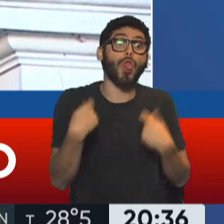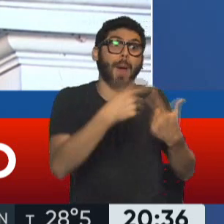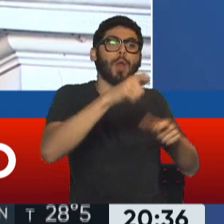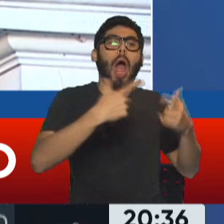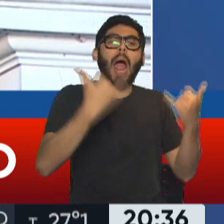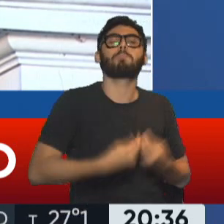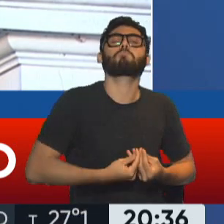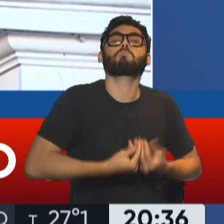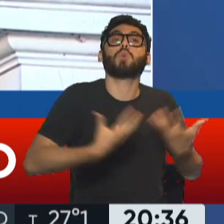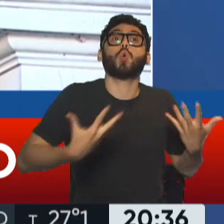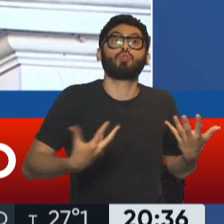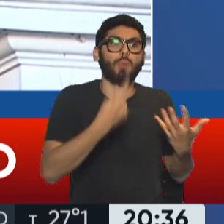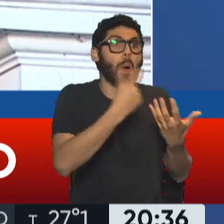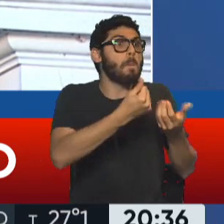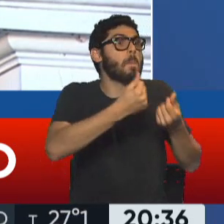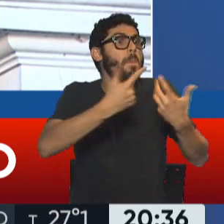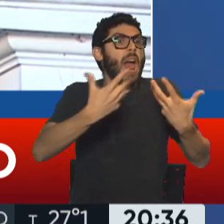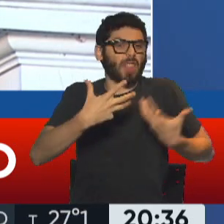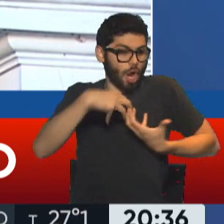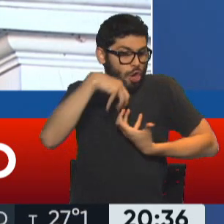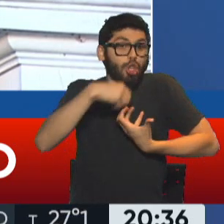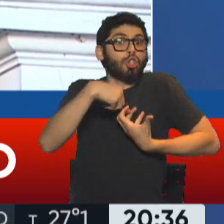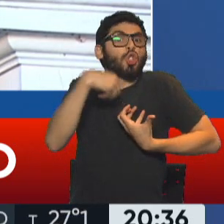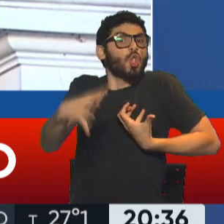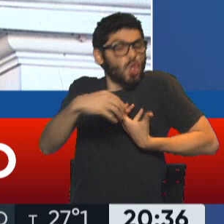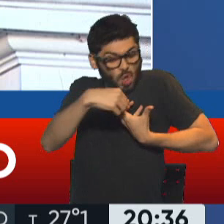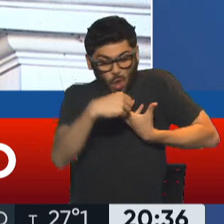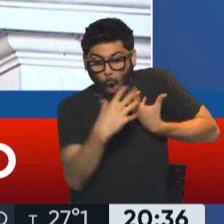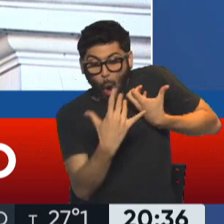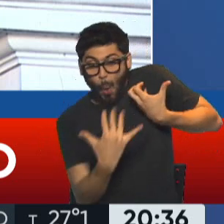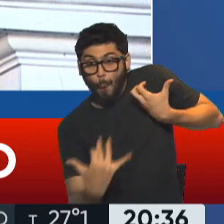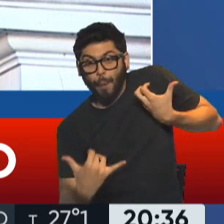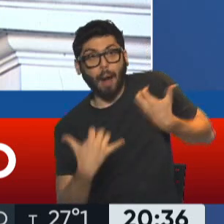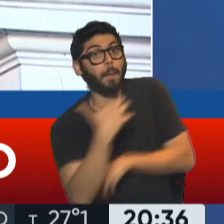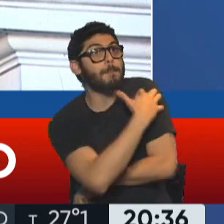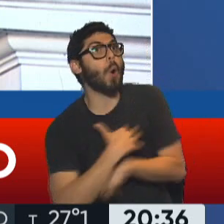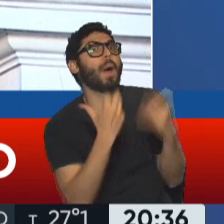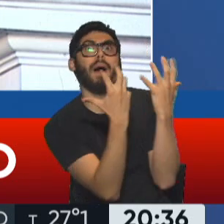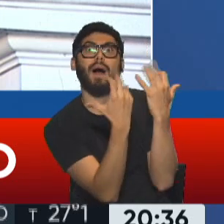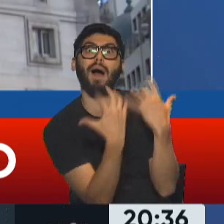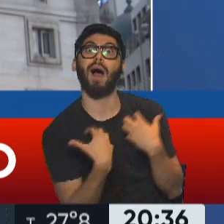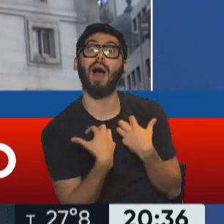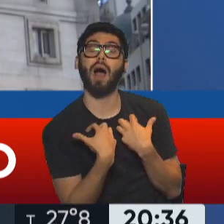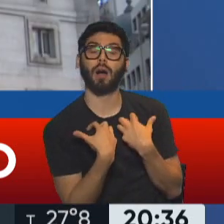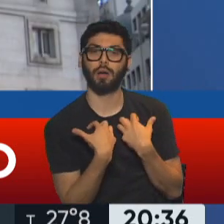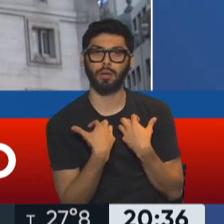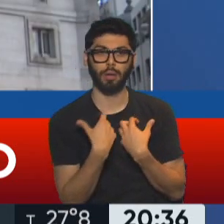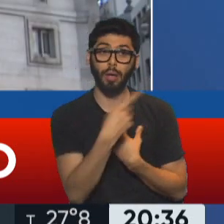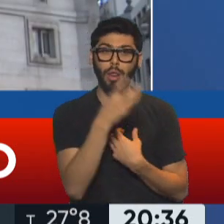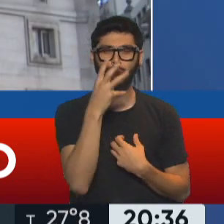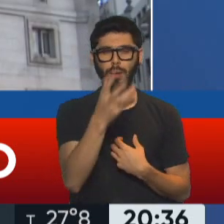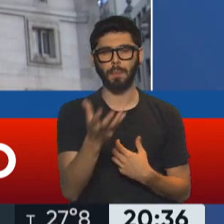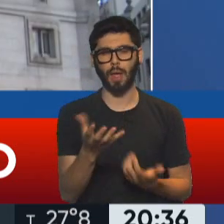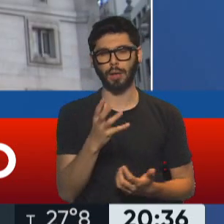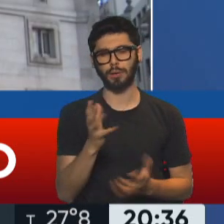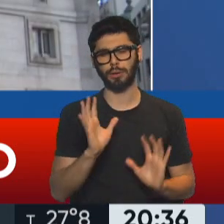les derrame el dinero, les va a caer a los que no tienen nada. Pero es más perverso, porque sería más frontal. Y ahí